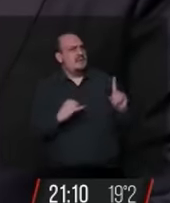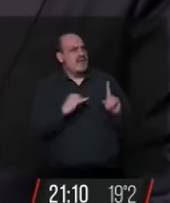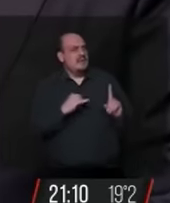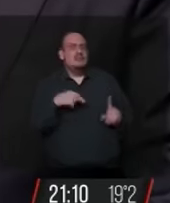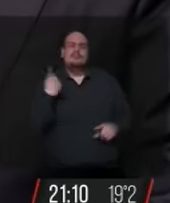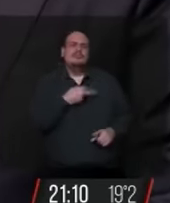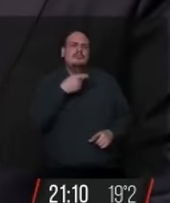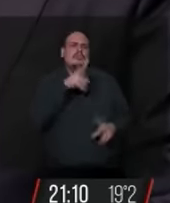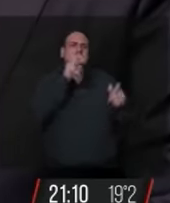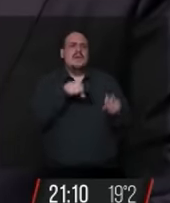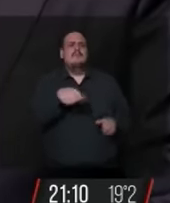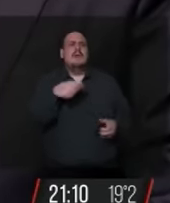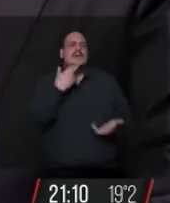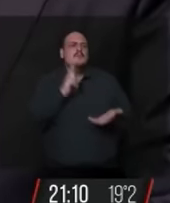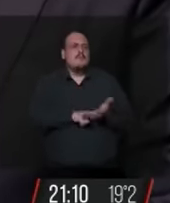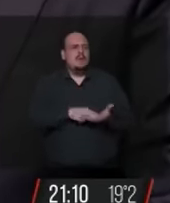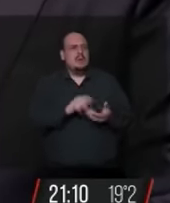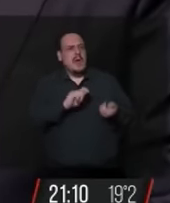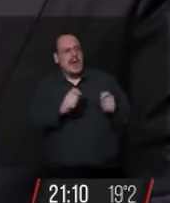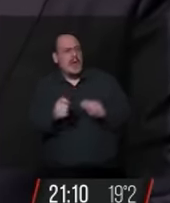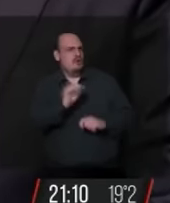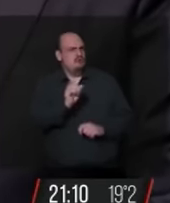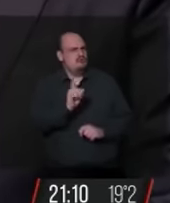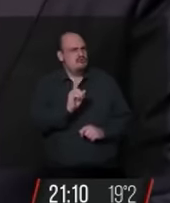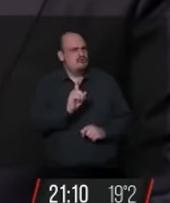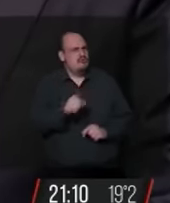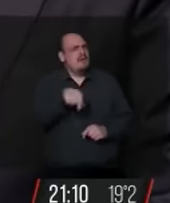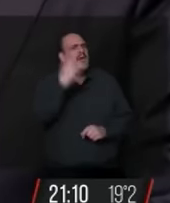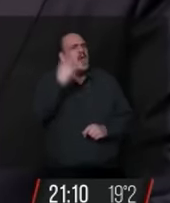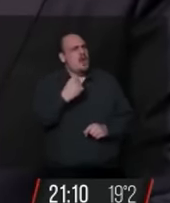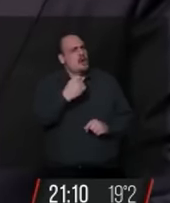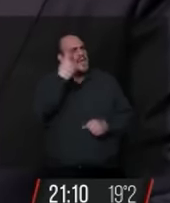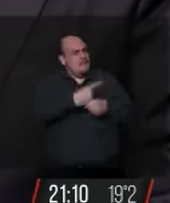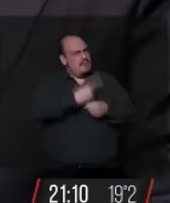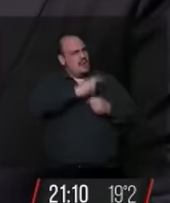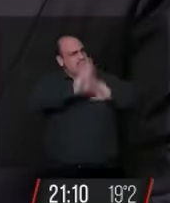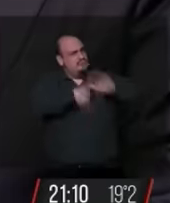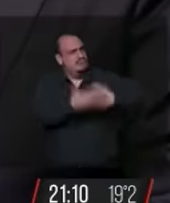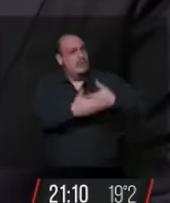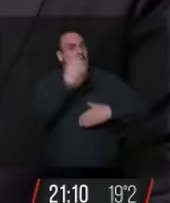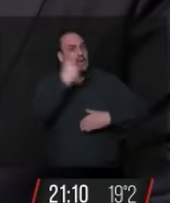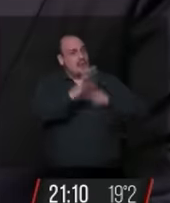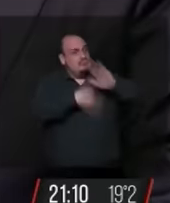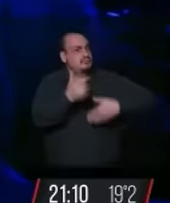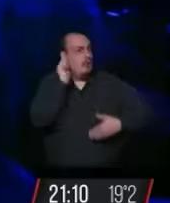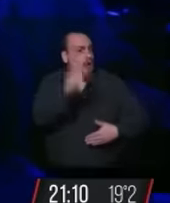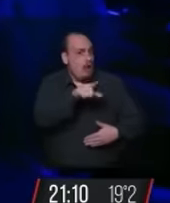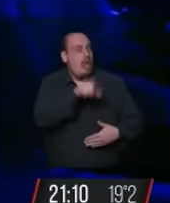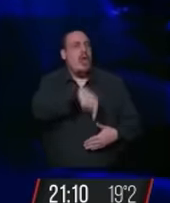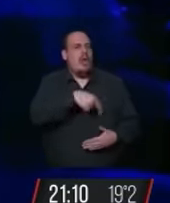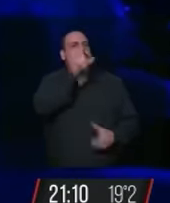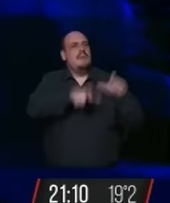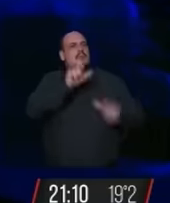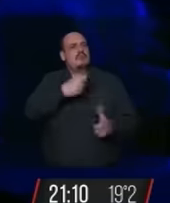no vamos a tocar las tarifas. ¿Sabes por qué? Porque antes vamos a permitir que la economía se recupere. Y cuando la economía se recupere, la economía va a poder